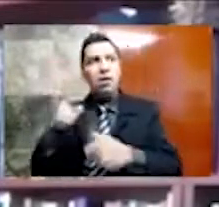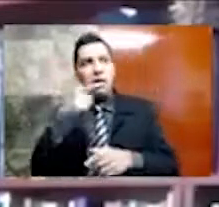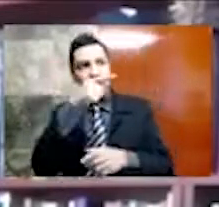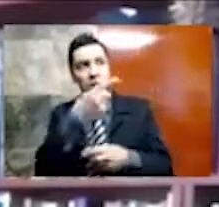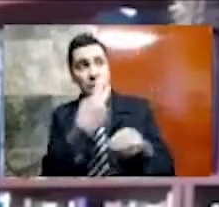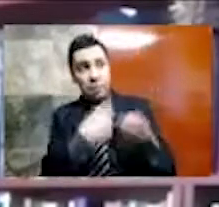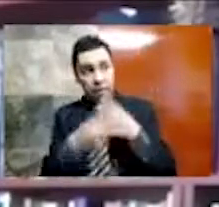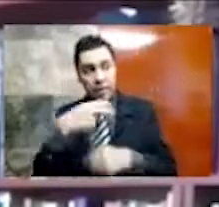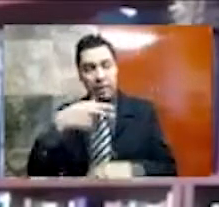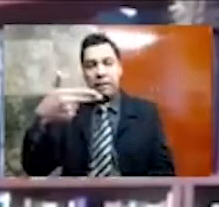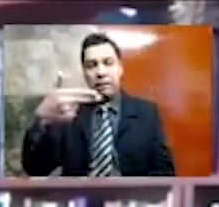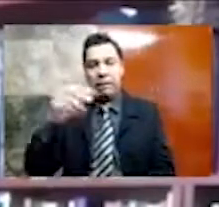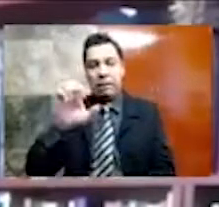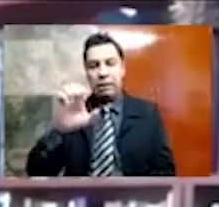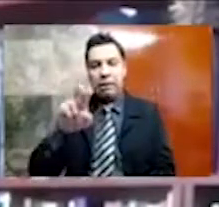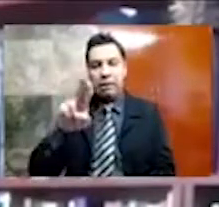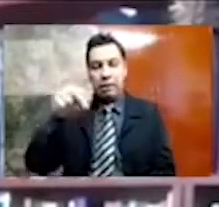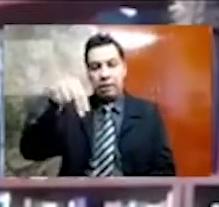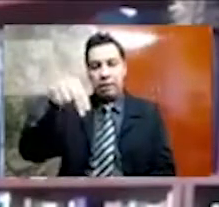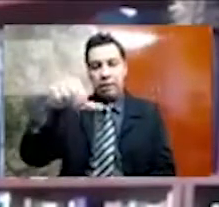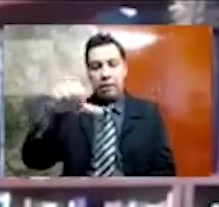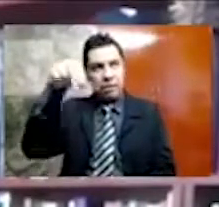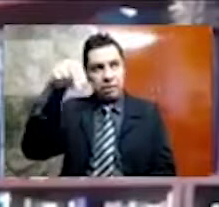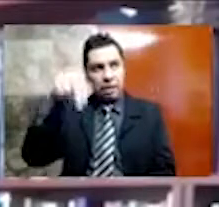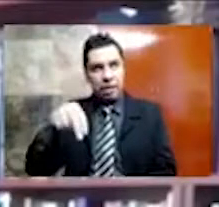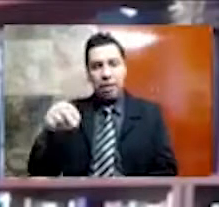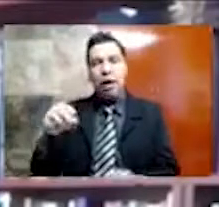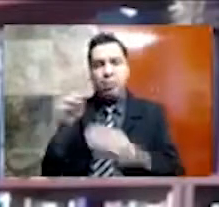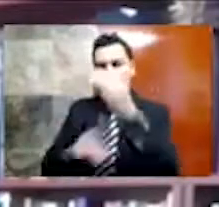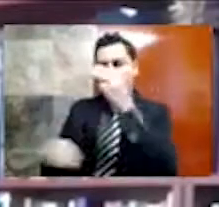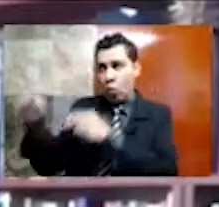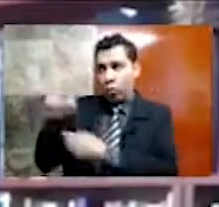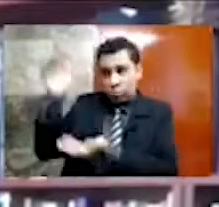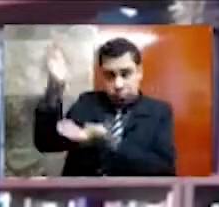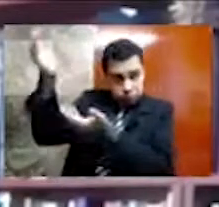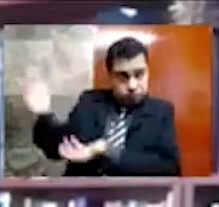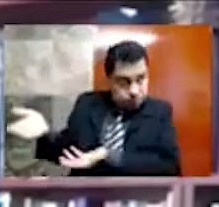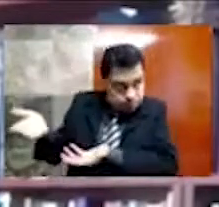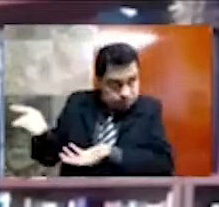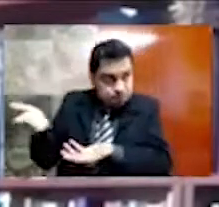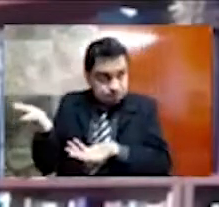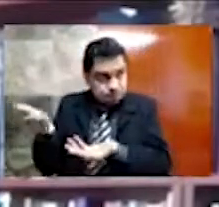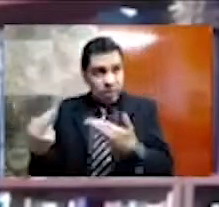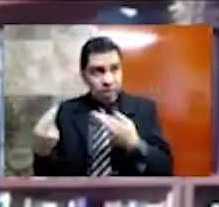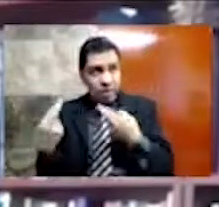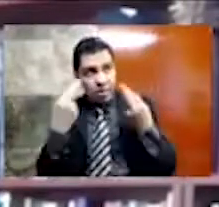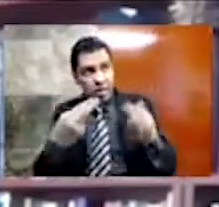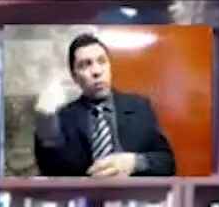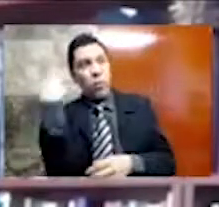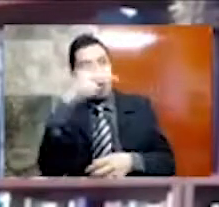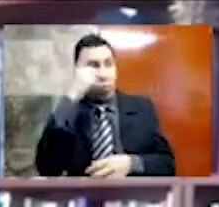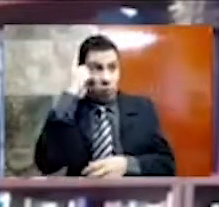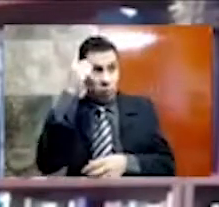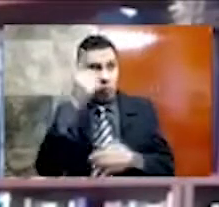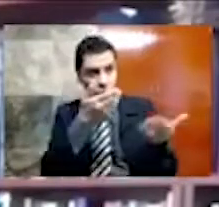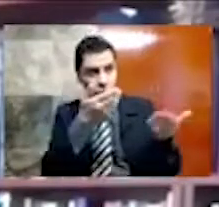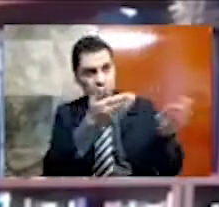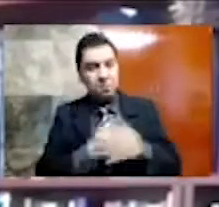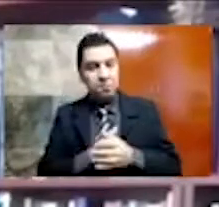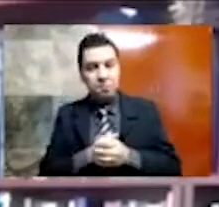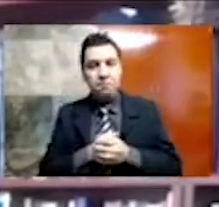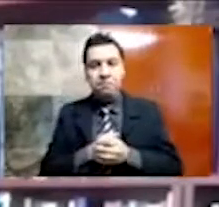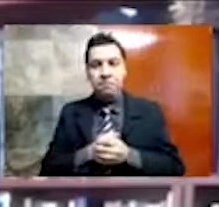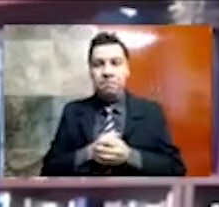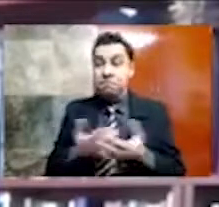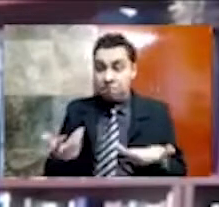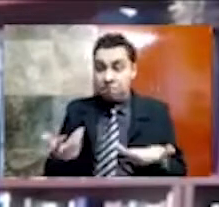Matlalcuey, la que tiene la falda de red. Pero bueno, es un valle enorme, y en él se desarrollaron en el momento de la llegada